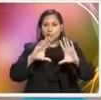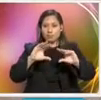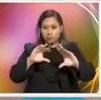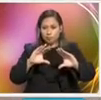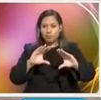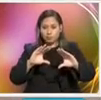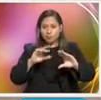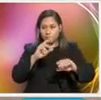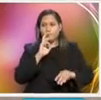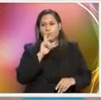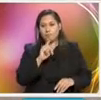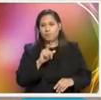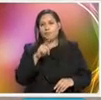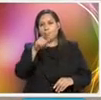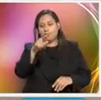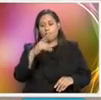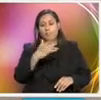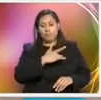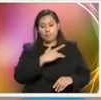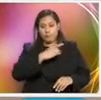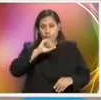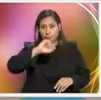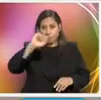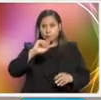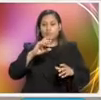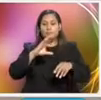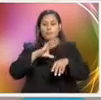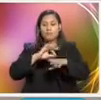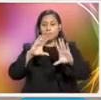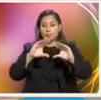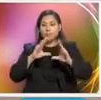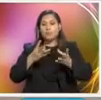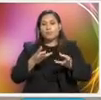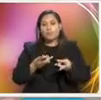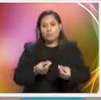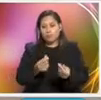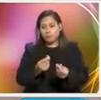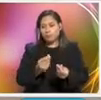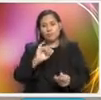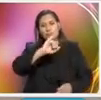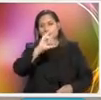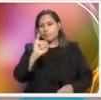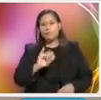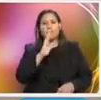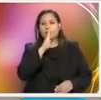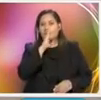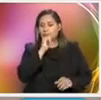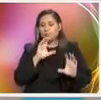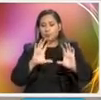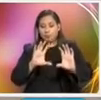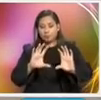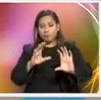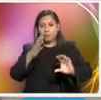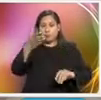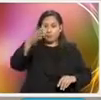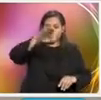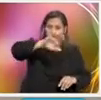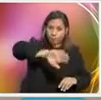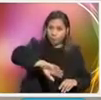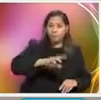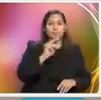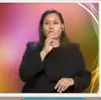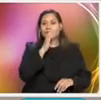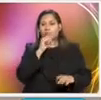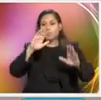te vas a autoconsumir tu músculo y por lo tanto jamás vas a tener esta pompa curveada, las curvas que